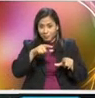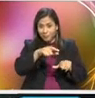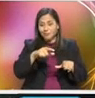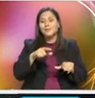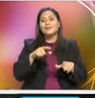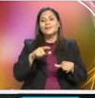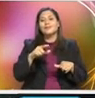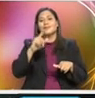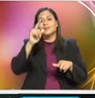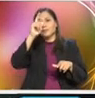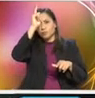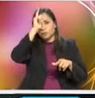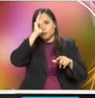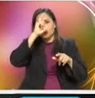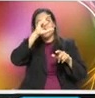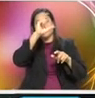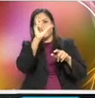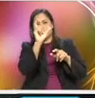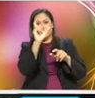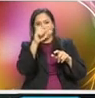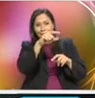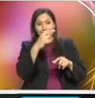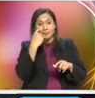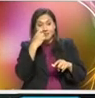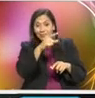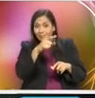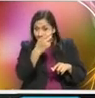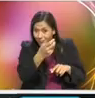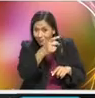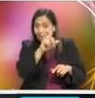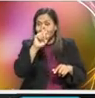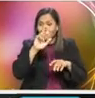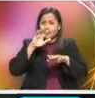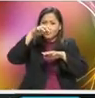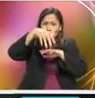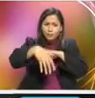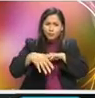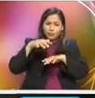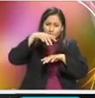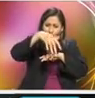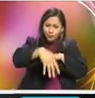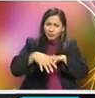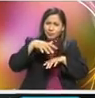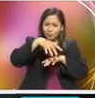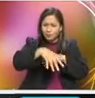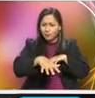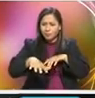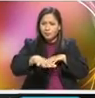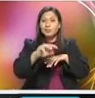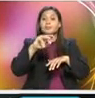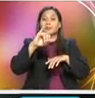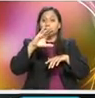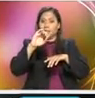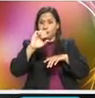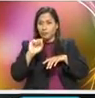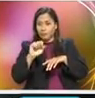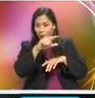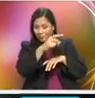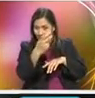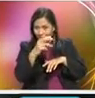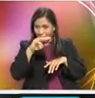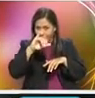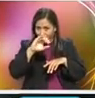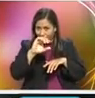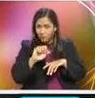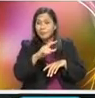laguna de la media luna, fíjate que ahí... Mira, ahí vemos parte de las cascadas, ¿verdad? Las cascadas de Micos, creo que estas son precisamente las de